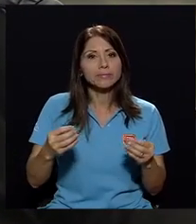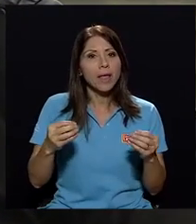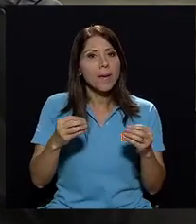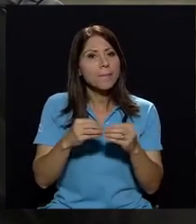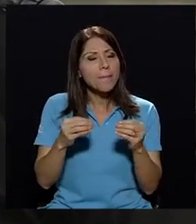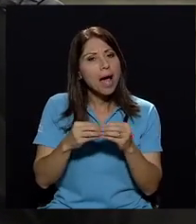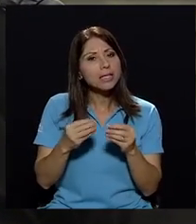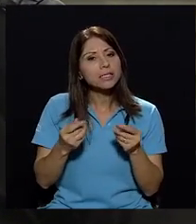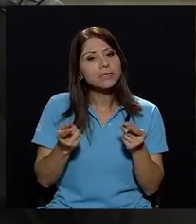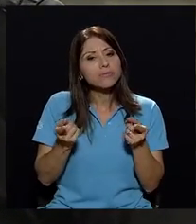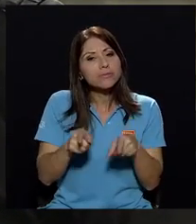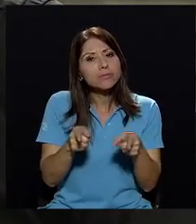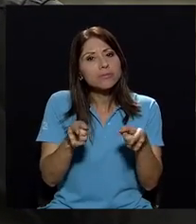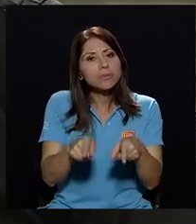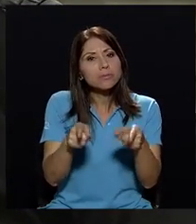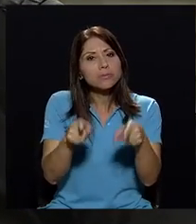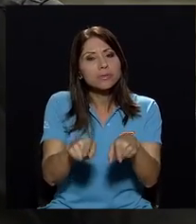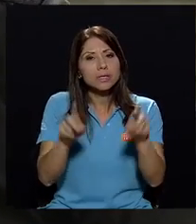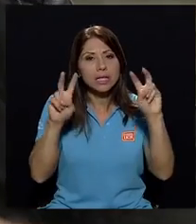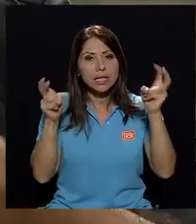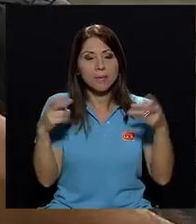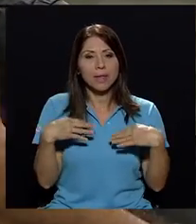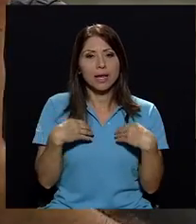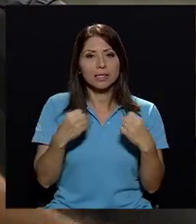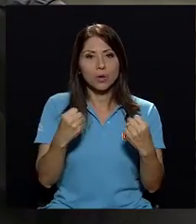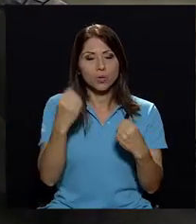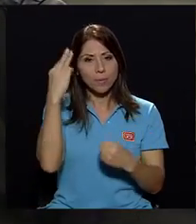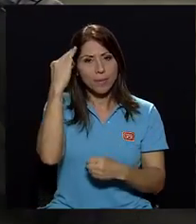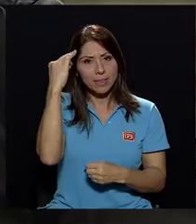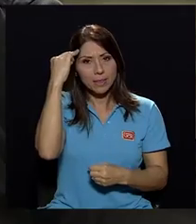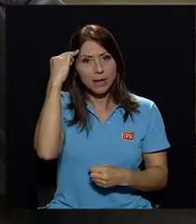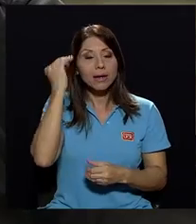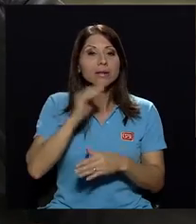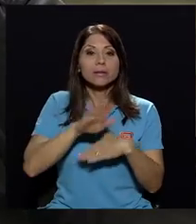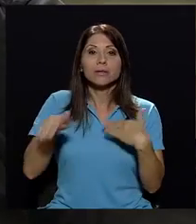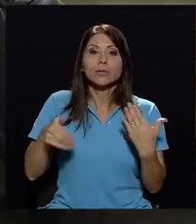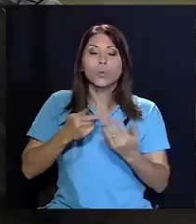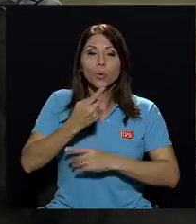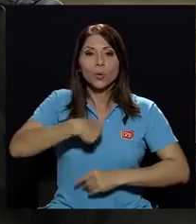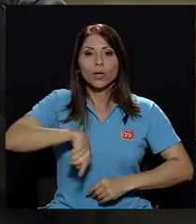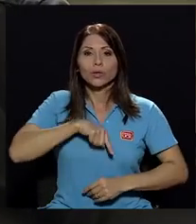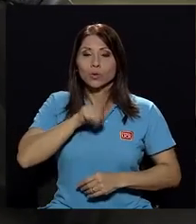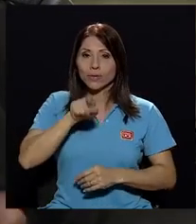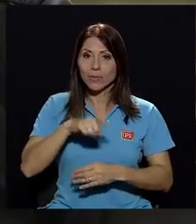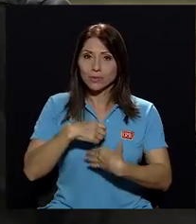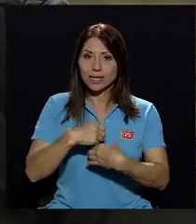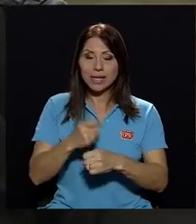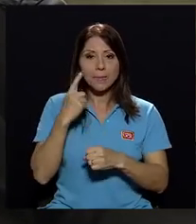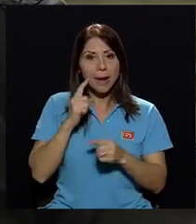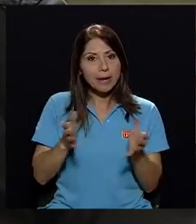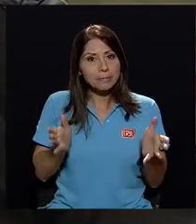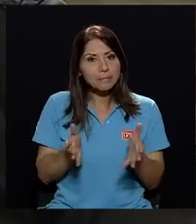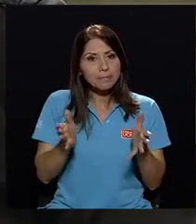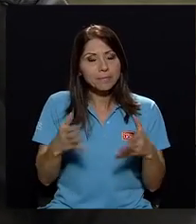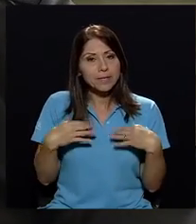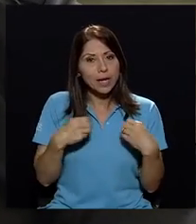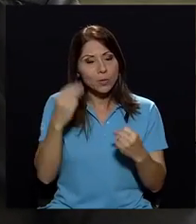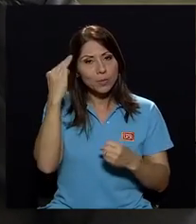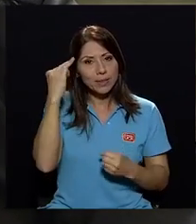más frecuente el tema de la salud mental, ¿verdad? Y todo lo que tenemos que hacer en procura de esta salud